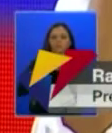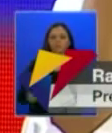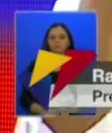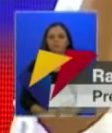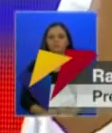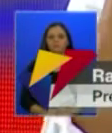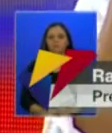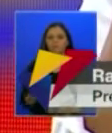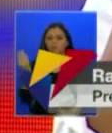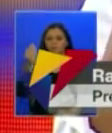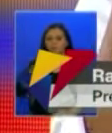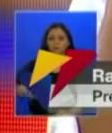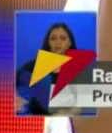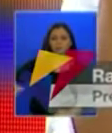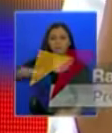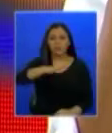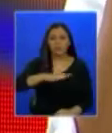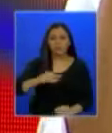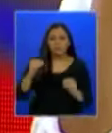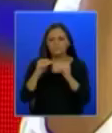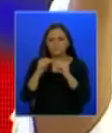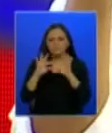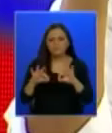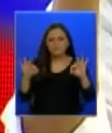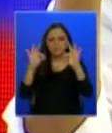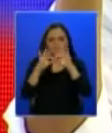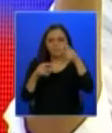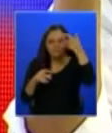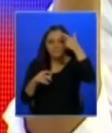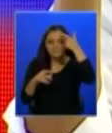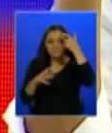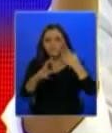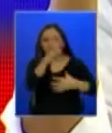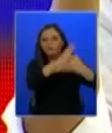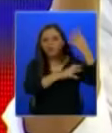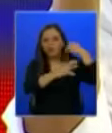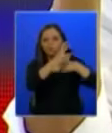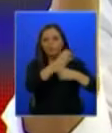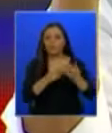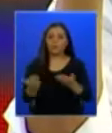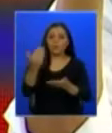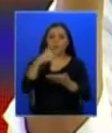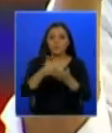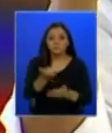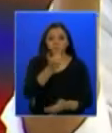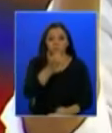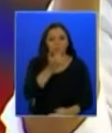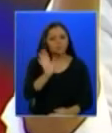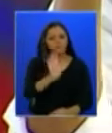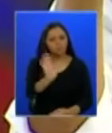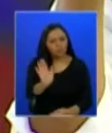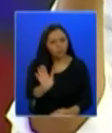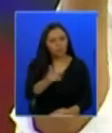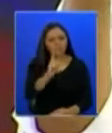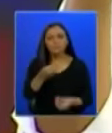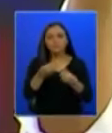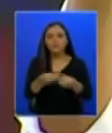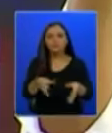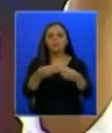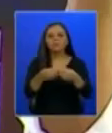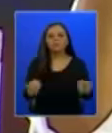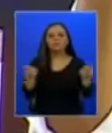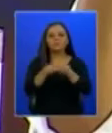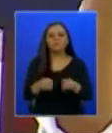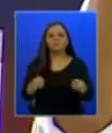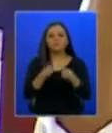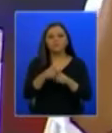sol. Jóvenes queridos, sobre todo ustedes, aprender de la historia para no volver a repetirla, para no ser víctima de lo mismo de